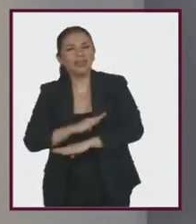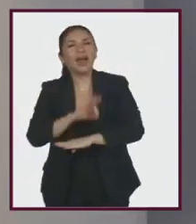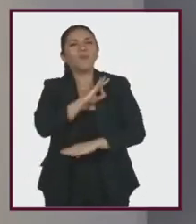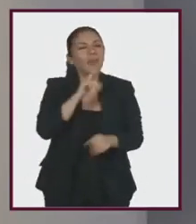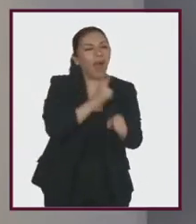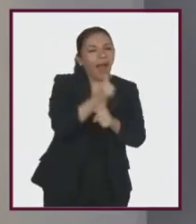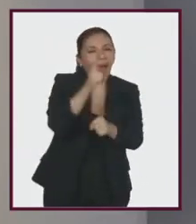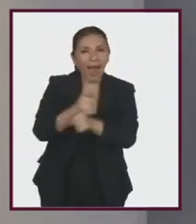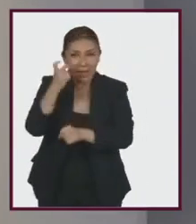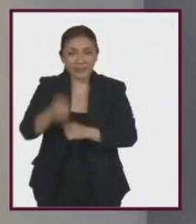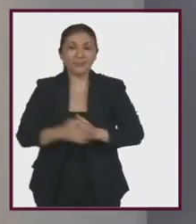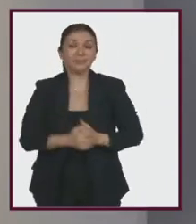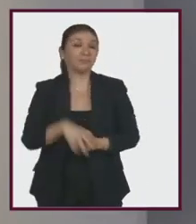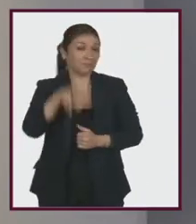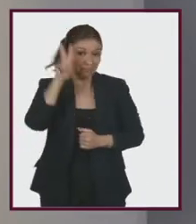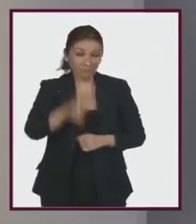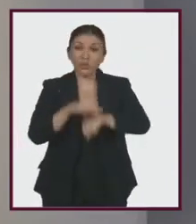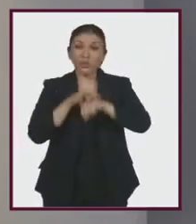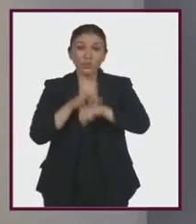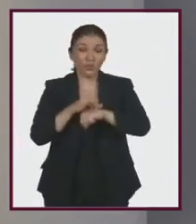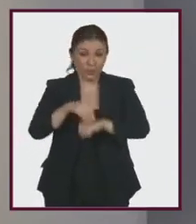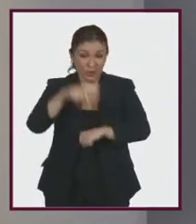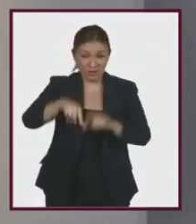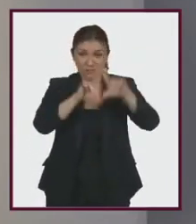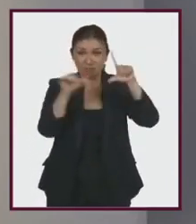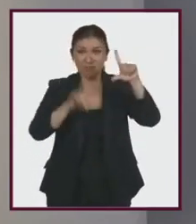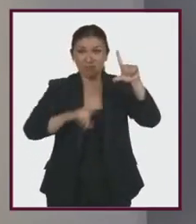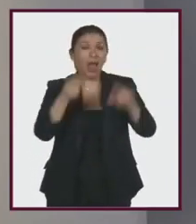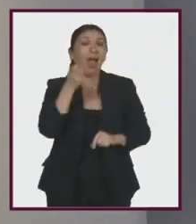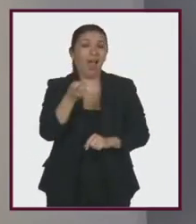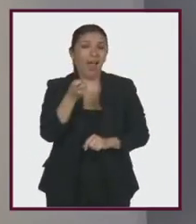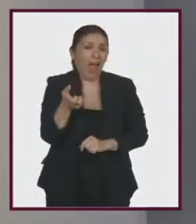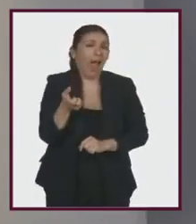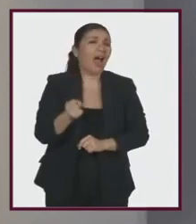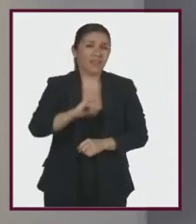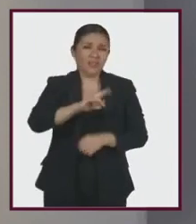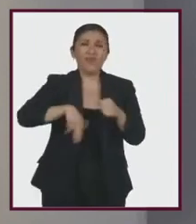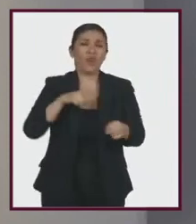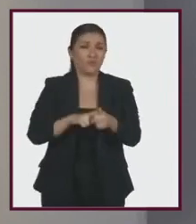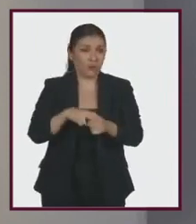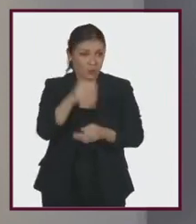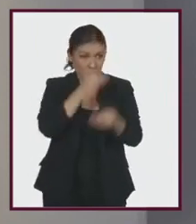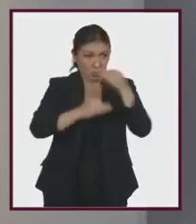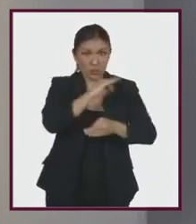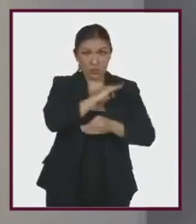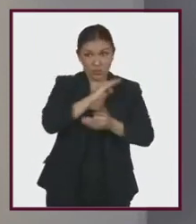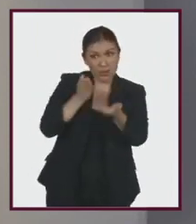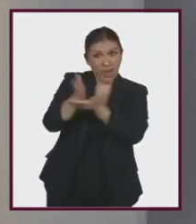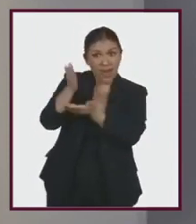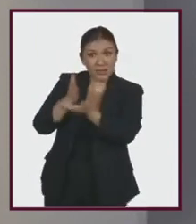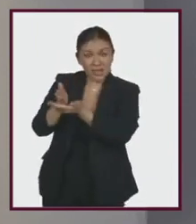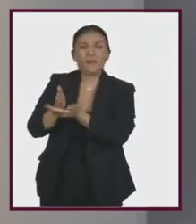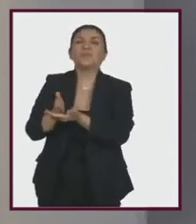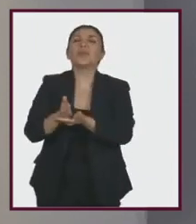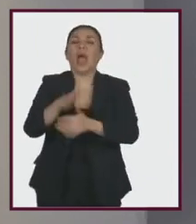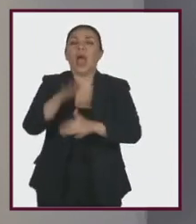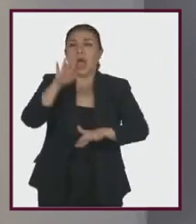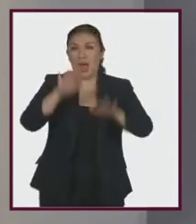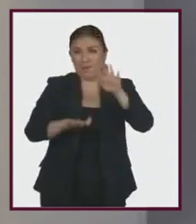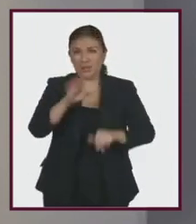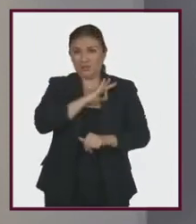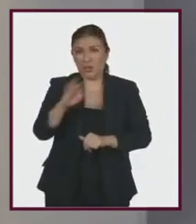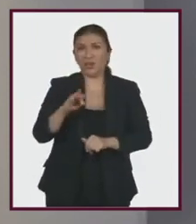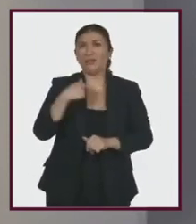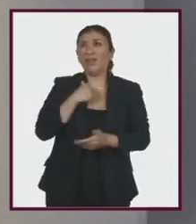situación. La realidad en nuestro país es esa también, ¿no? No todos tenemos acceso, algunas veces incluso al servicio